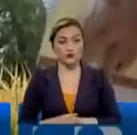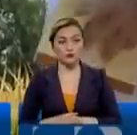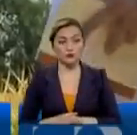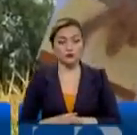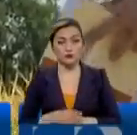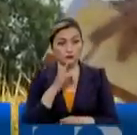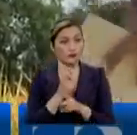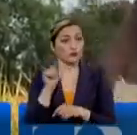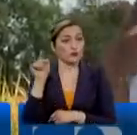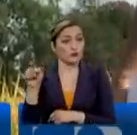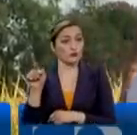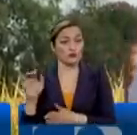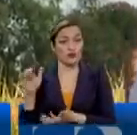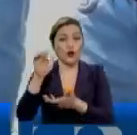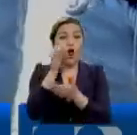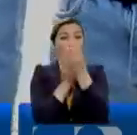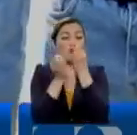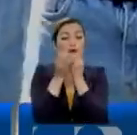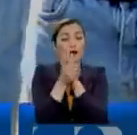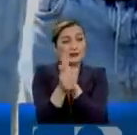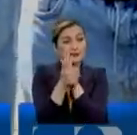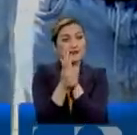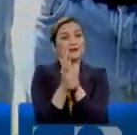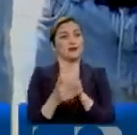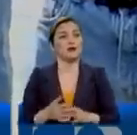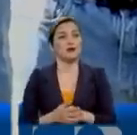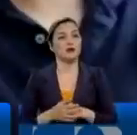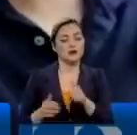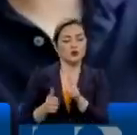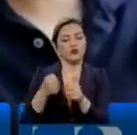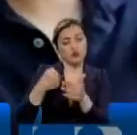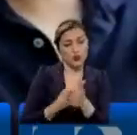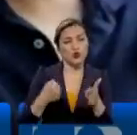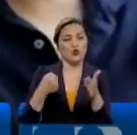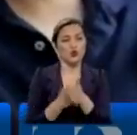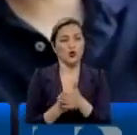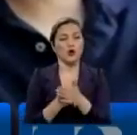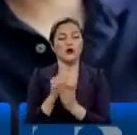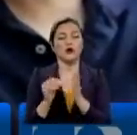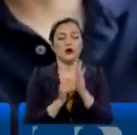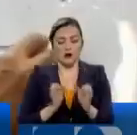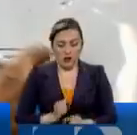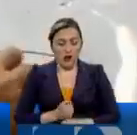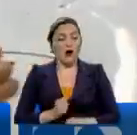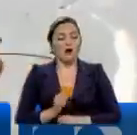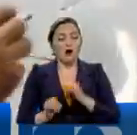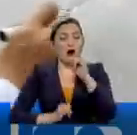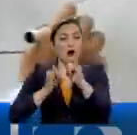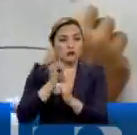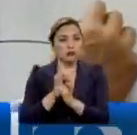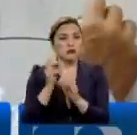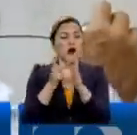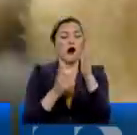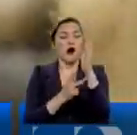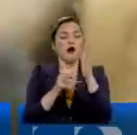otras acciones como la entrega de alimentos, capacitaciones, seguimientos y la lucha general en contra del hambre a escala internacional, el